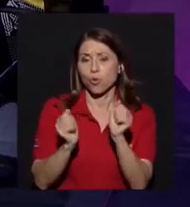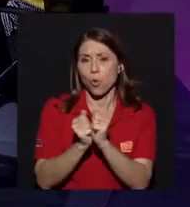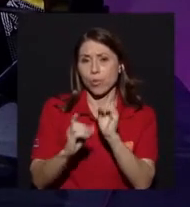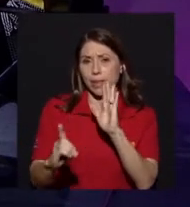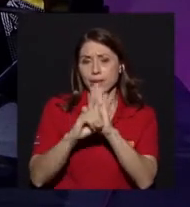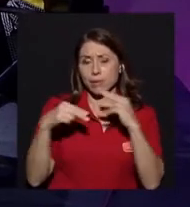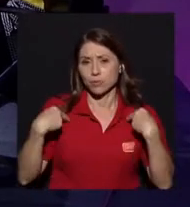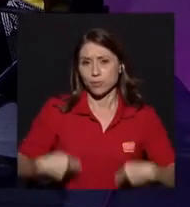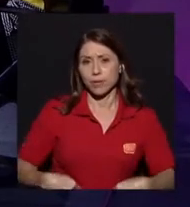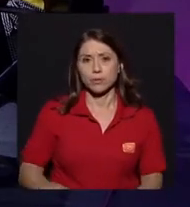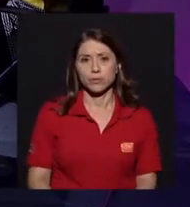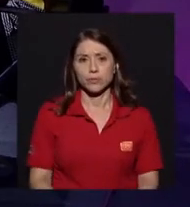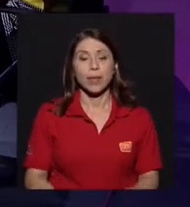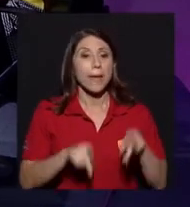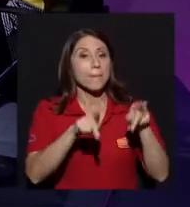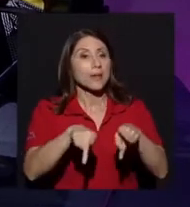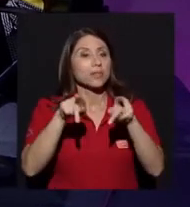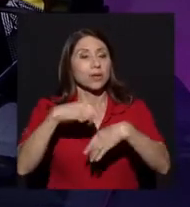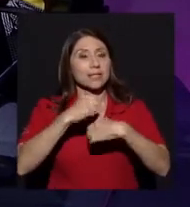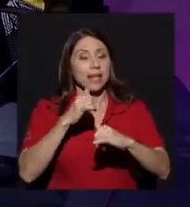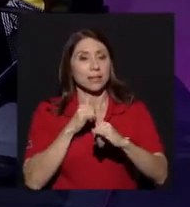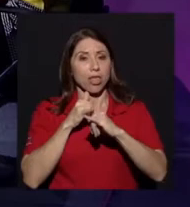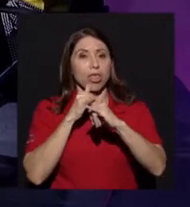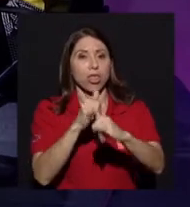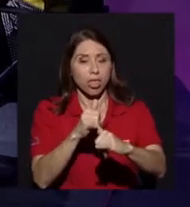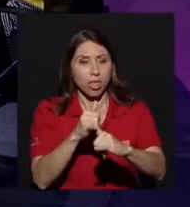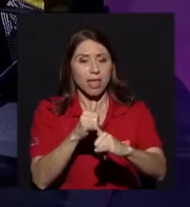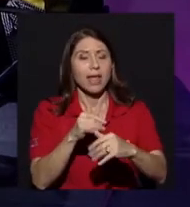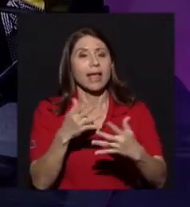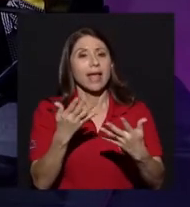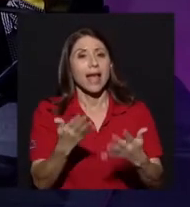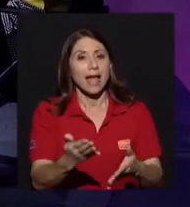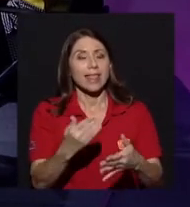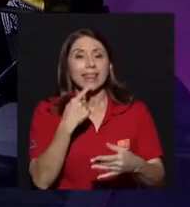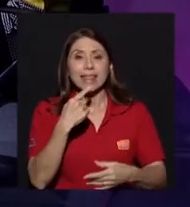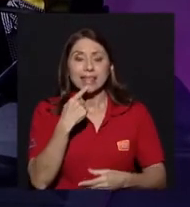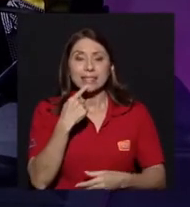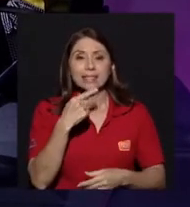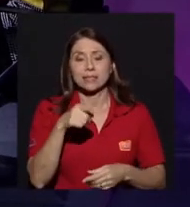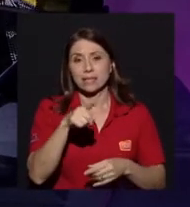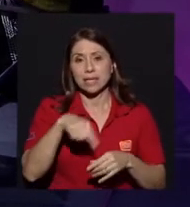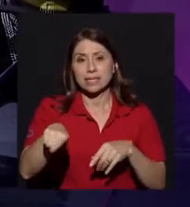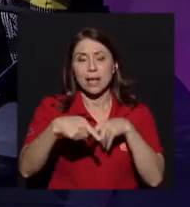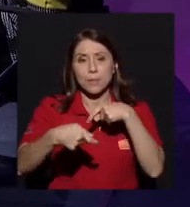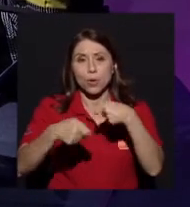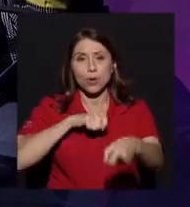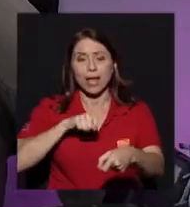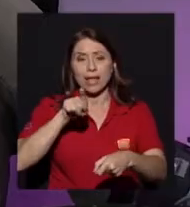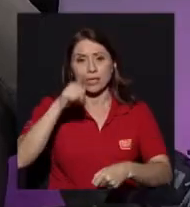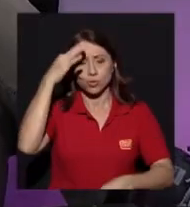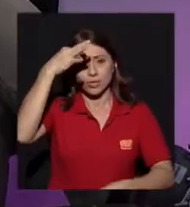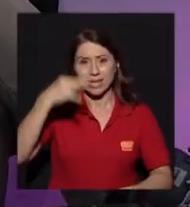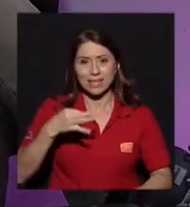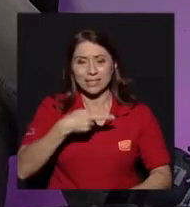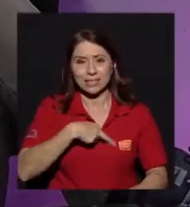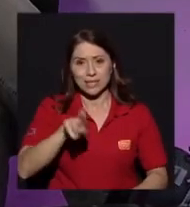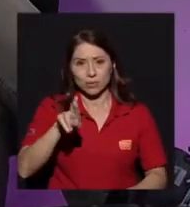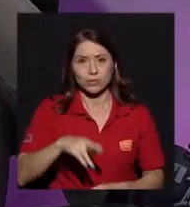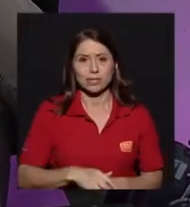personas que presentan esta acción de inconstitucionalidad alegan que están violentando sus creencias religiosas